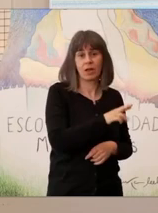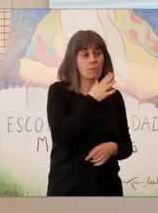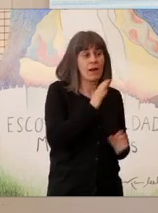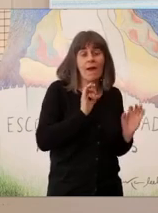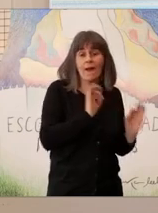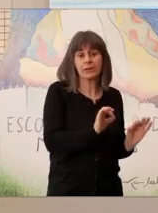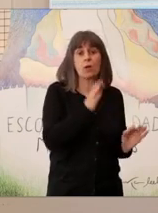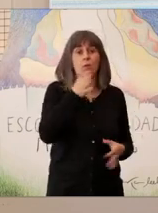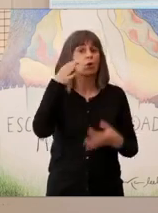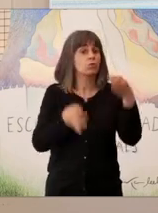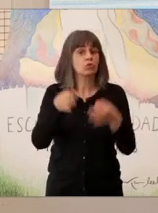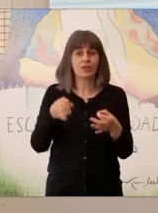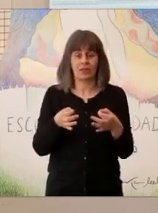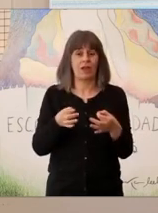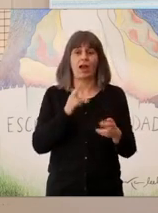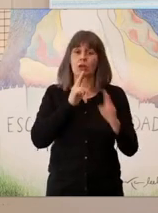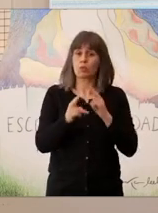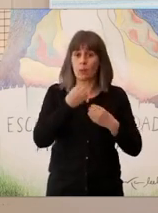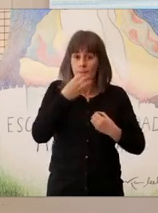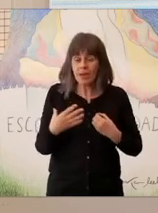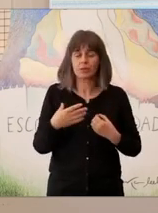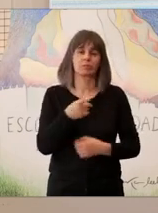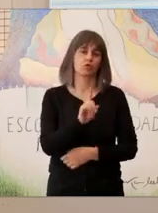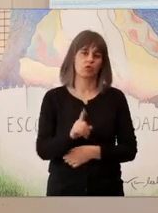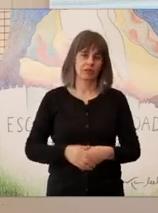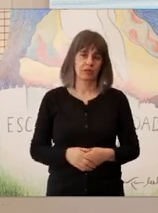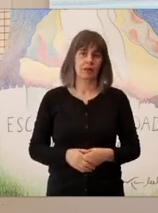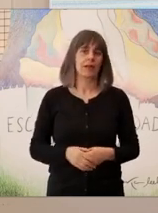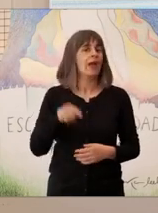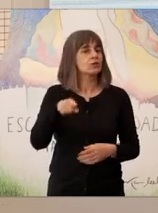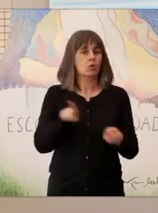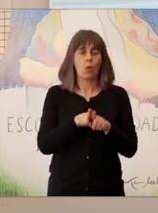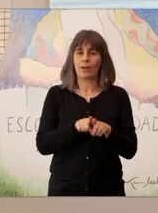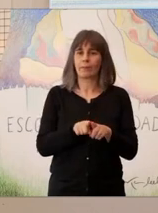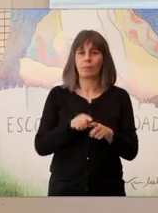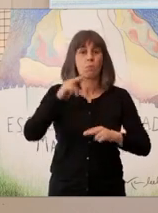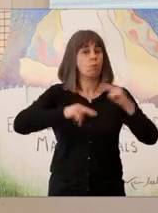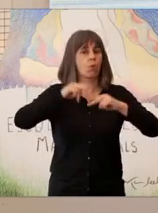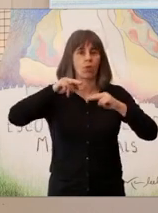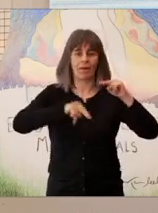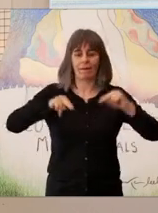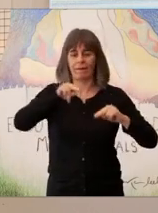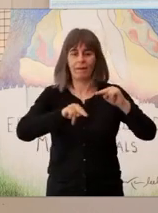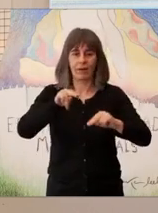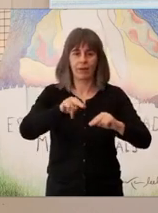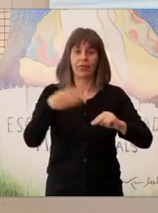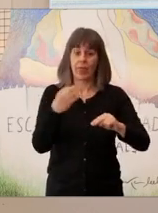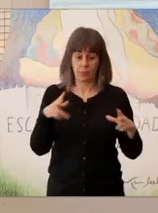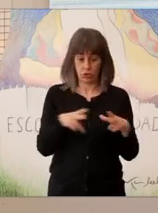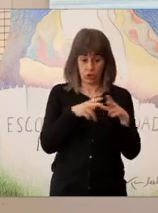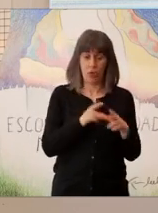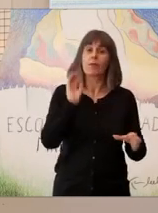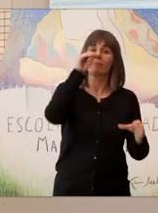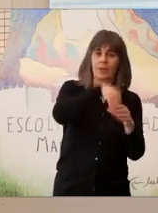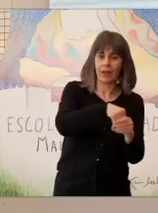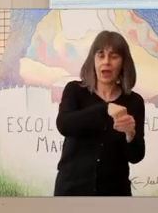Porque la justicia no ha respondido adecuadamente. De manera que esto es un puzzle, que la sociedad se implique y que nosotros seamos capaces de